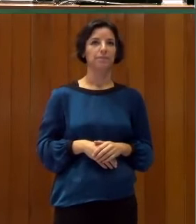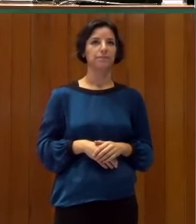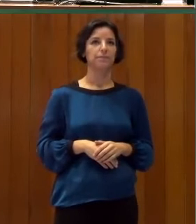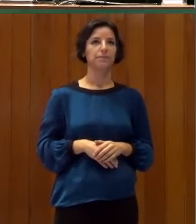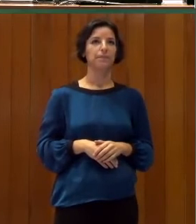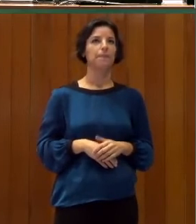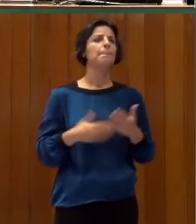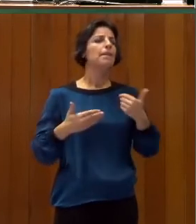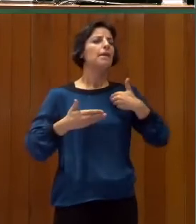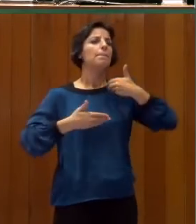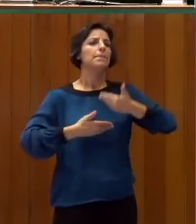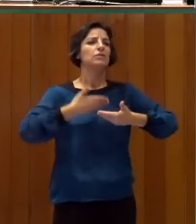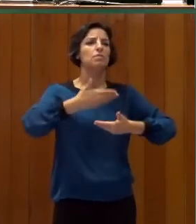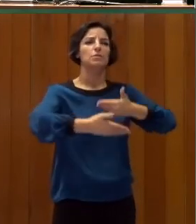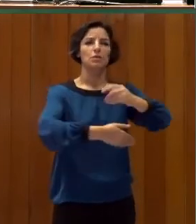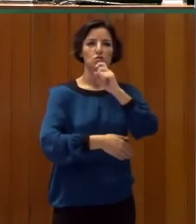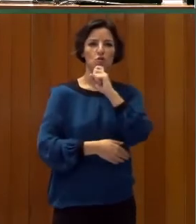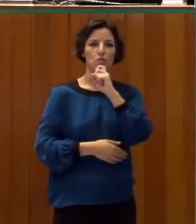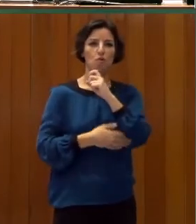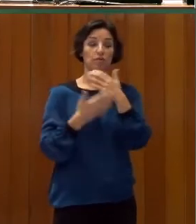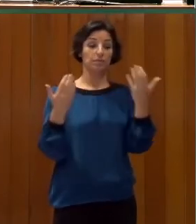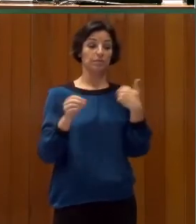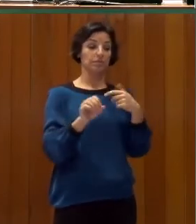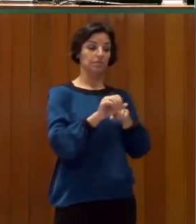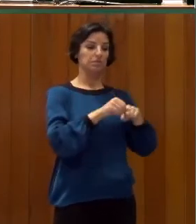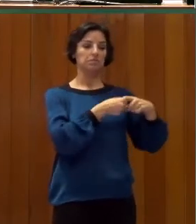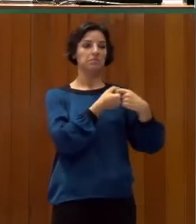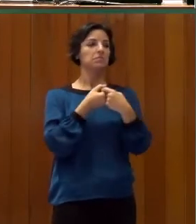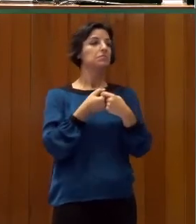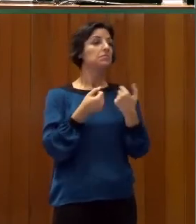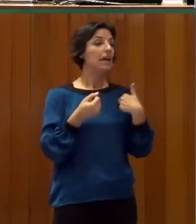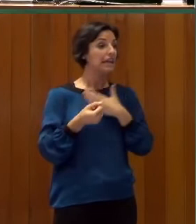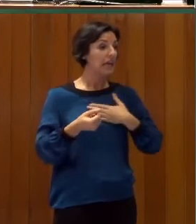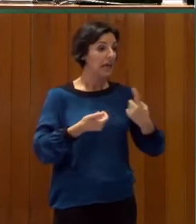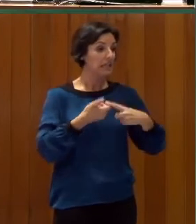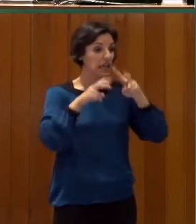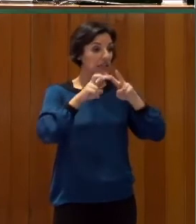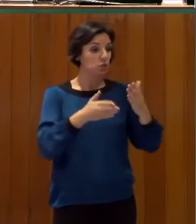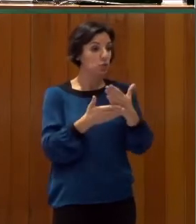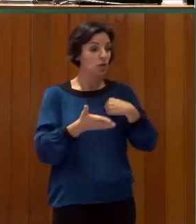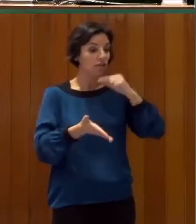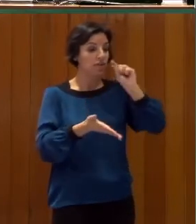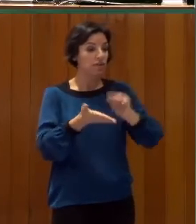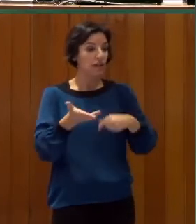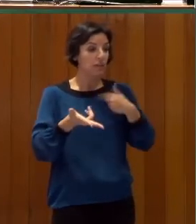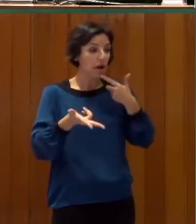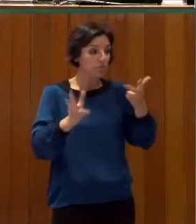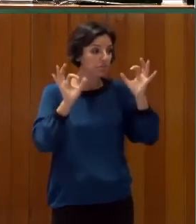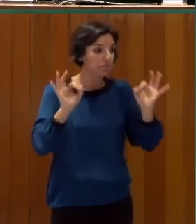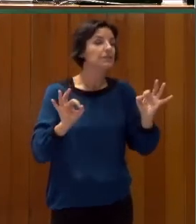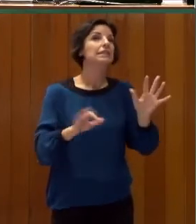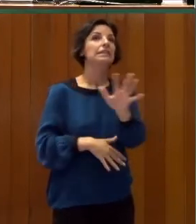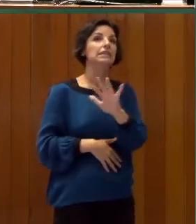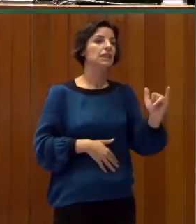Respecto al procedimiento, una vez que los participantes aceptan participar en el estudio y firman el consentimiento informado,